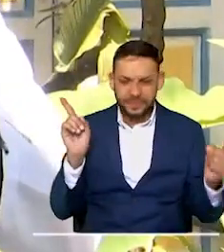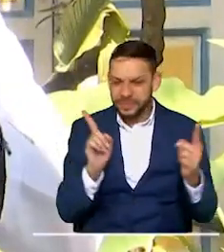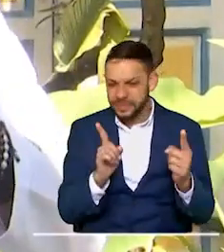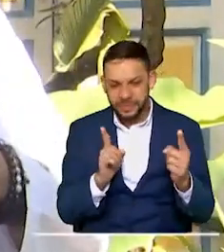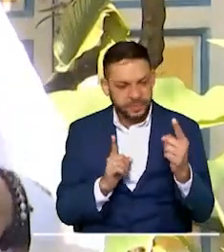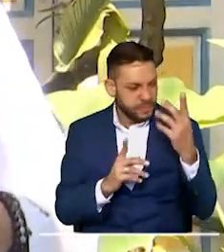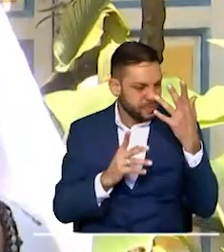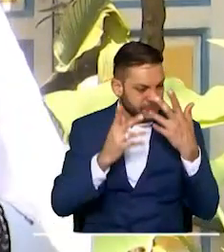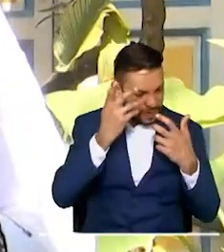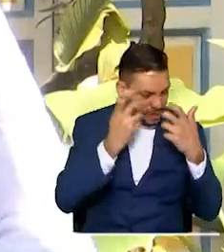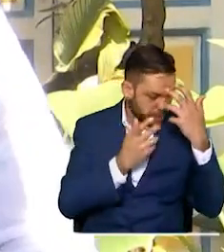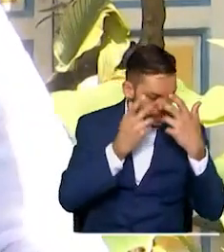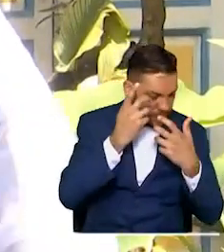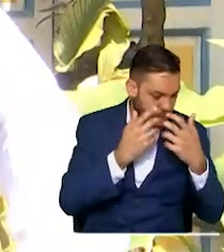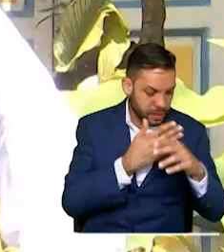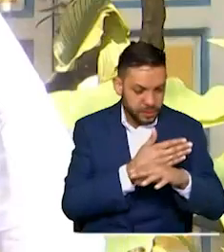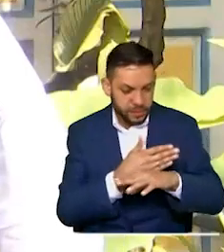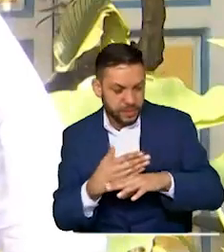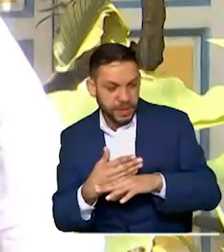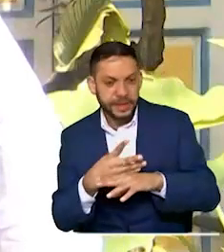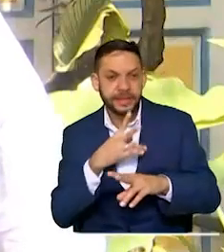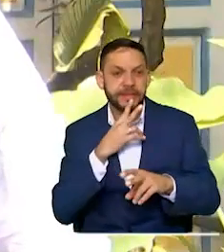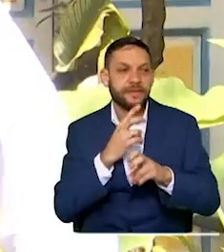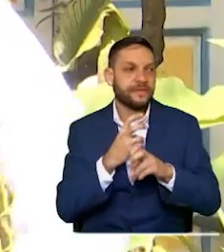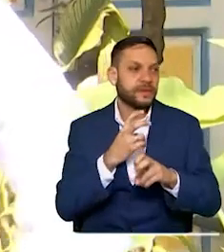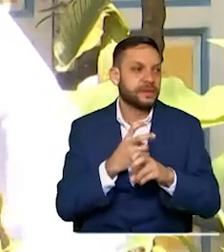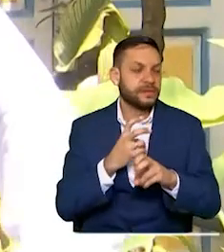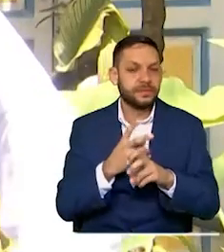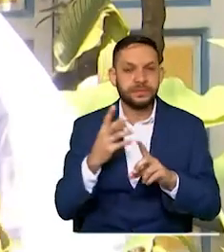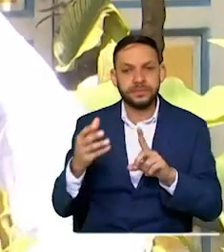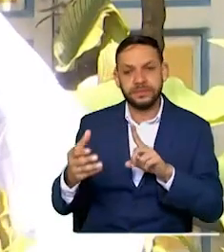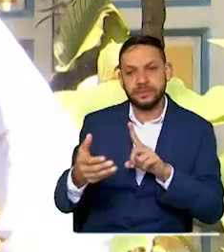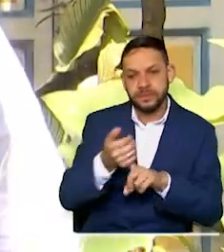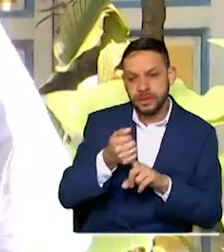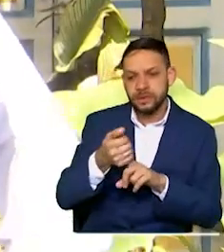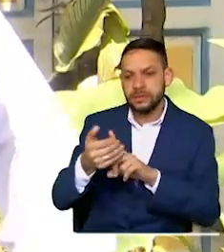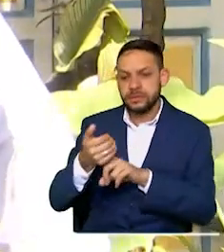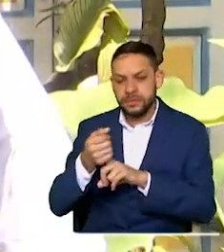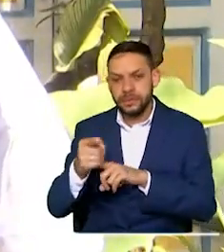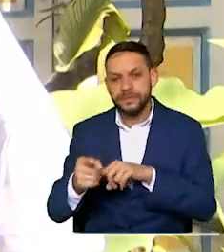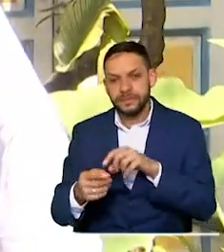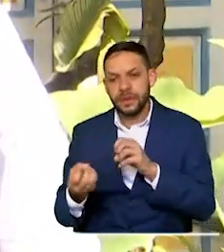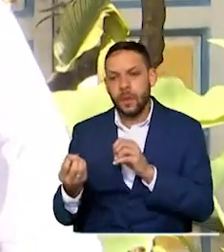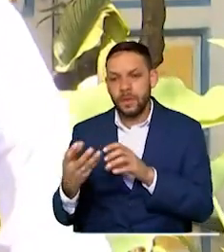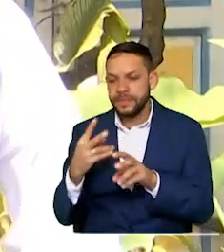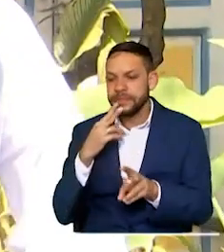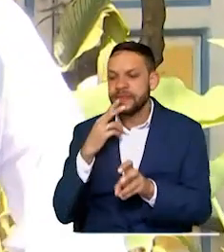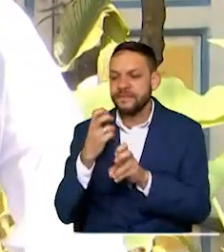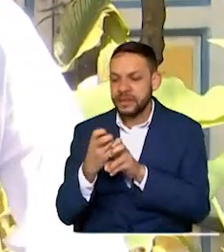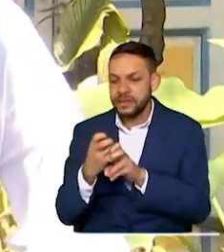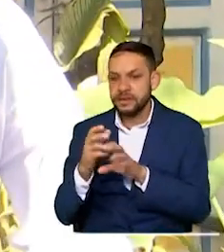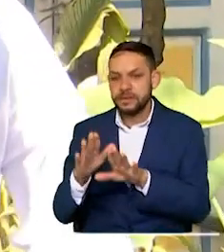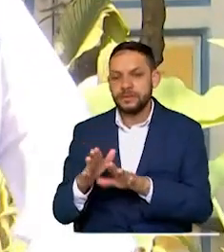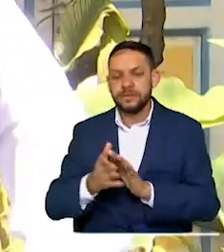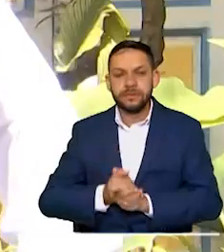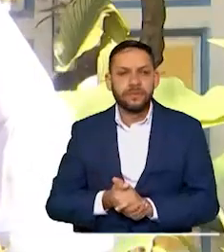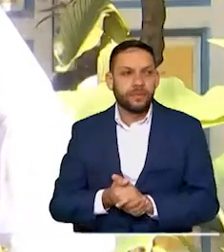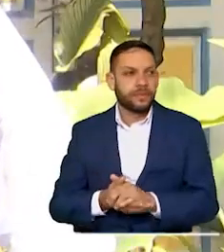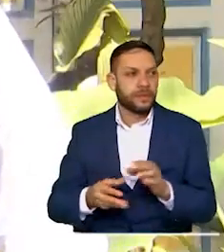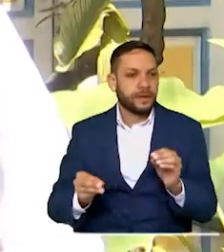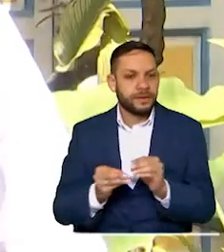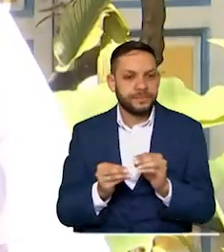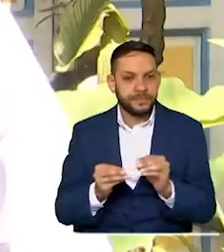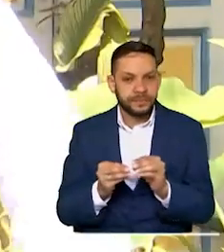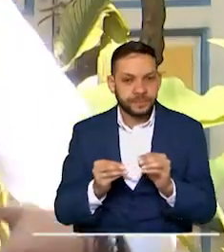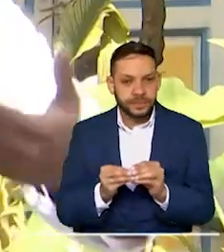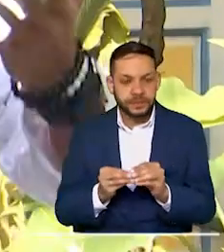de laboratorio, ya nos damos cuenta de que muchas veces no es así. Porque es que resulta y acontece que el cuerpo no